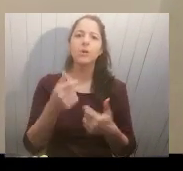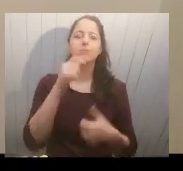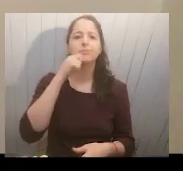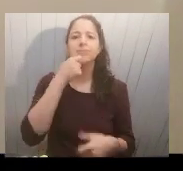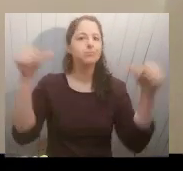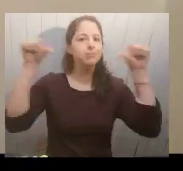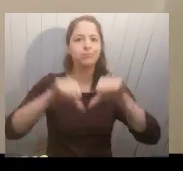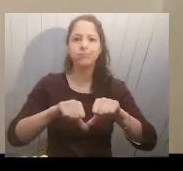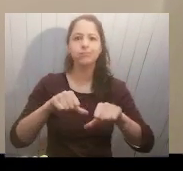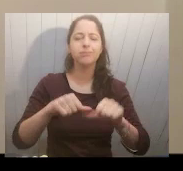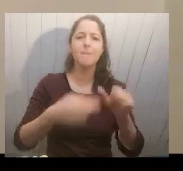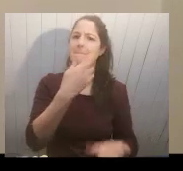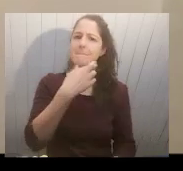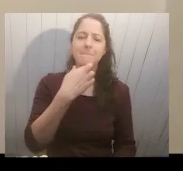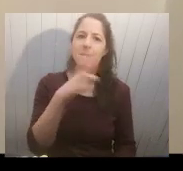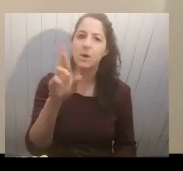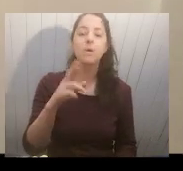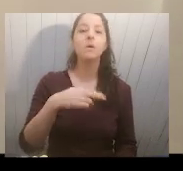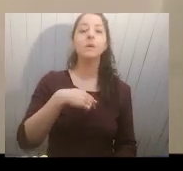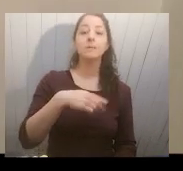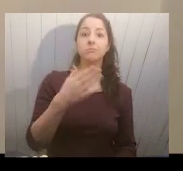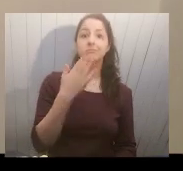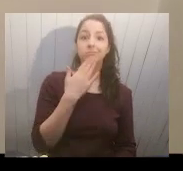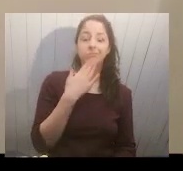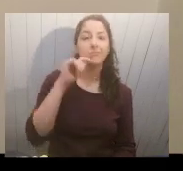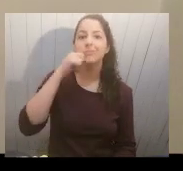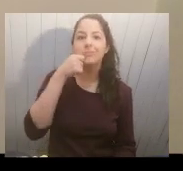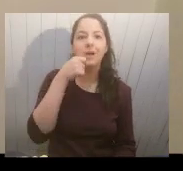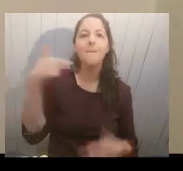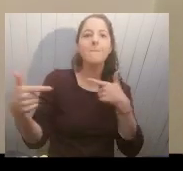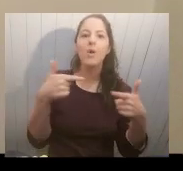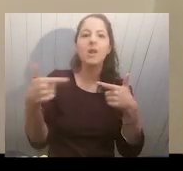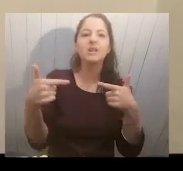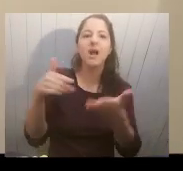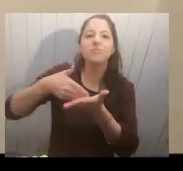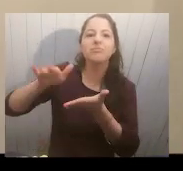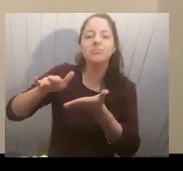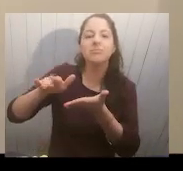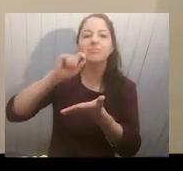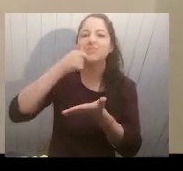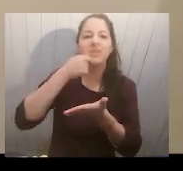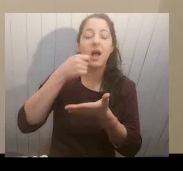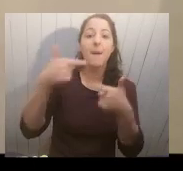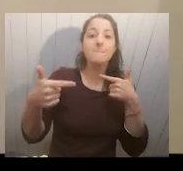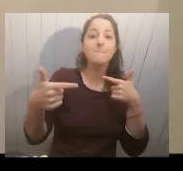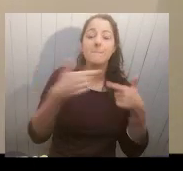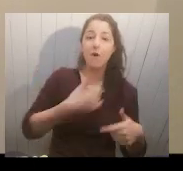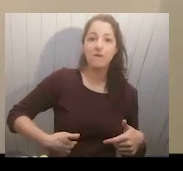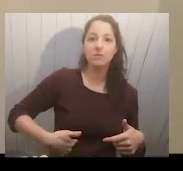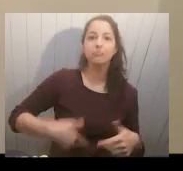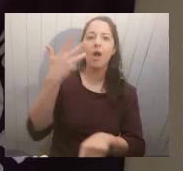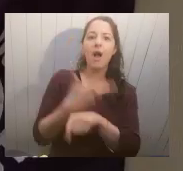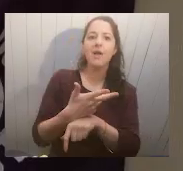nuestras vidas y se basa en una política del desecho. Para el gobierno hay cuerpos y territorios